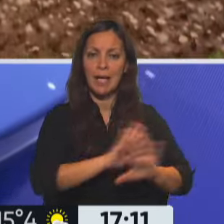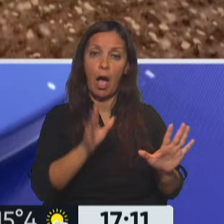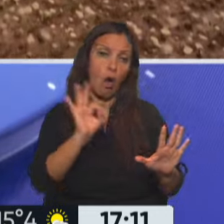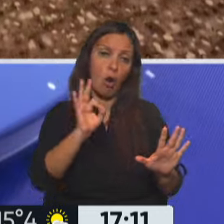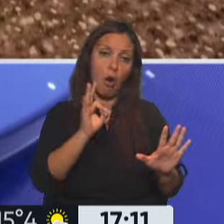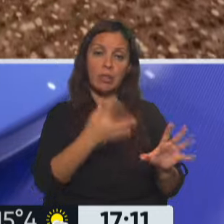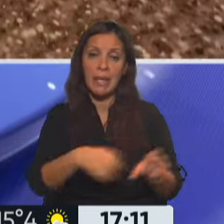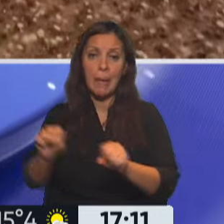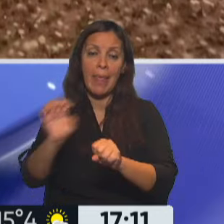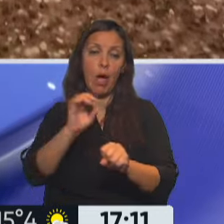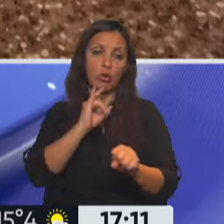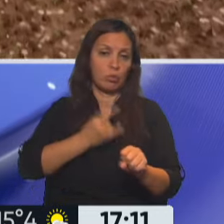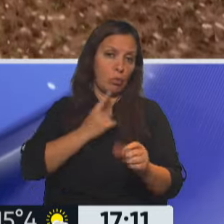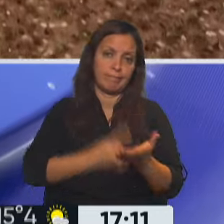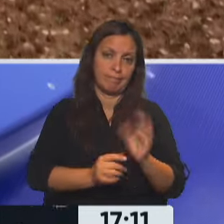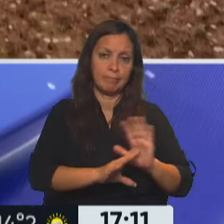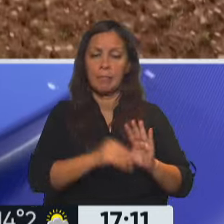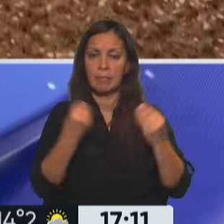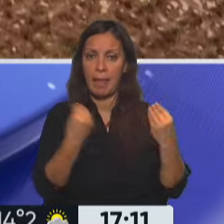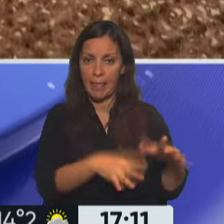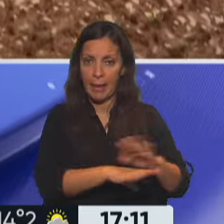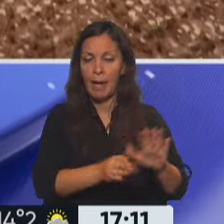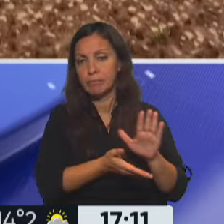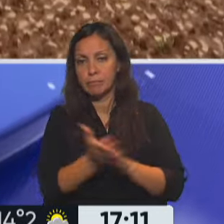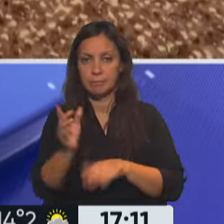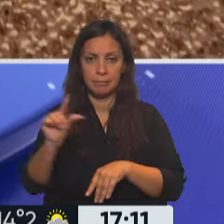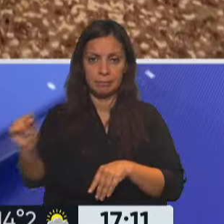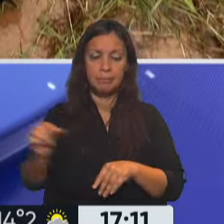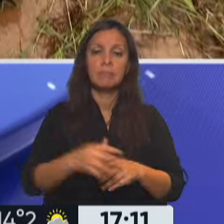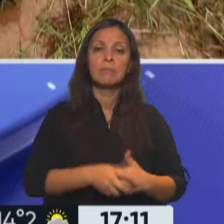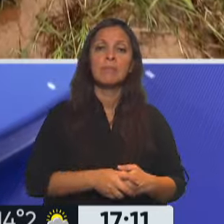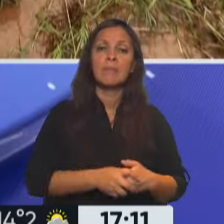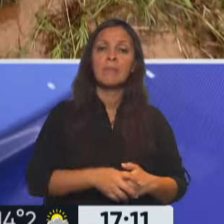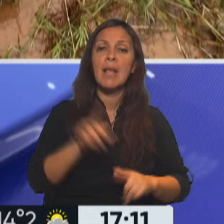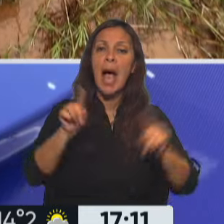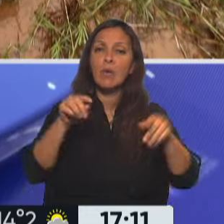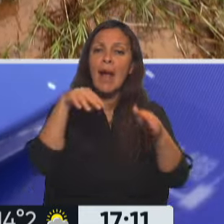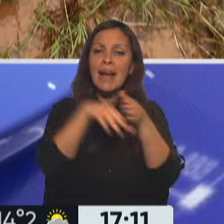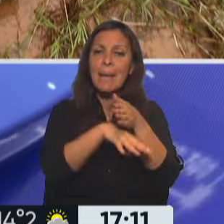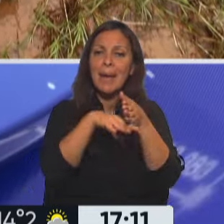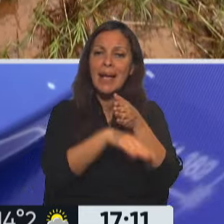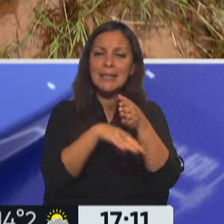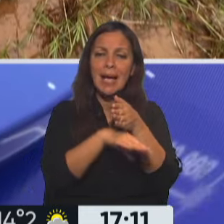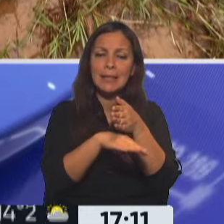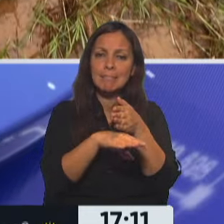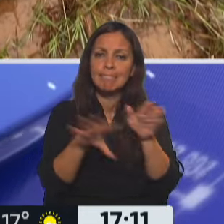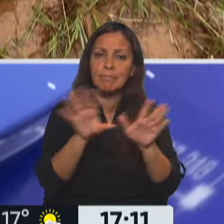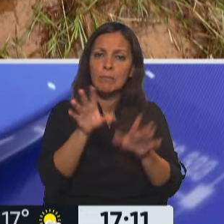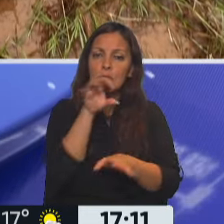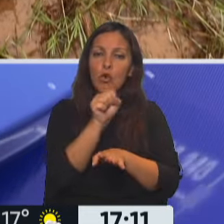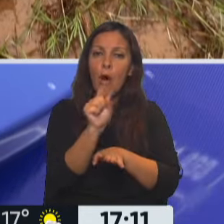autoevacuadas en algunos casos. Las autoridades monitorean de cerca las represas que no están diseñadas para manejar un volumen tan alto de